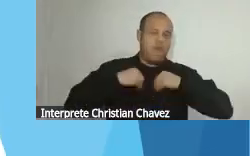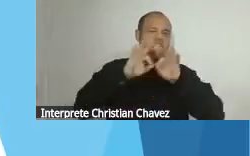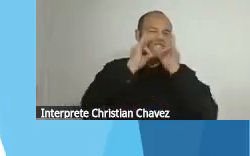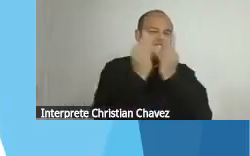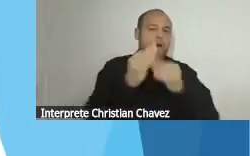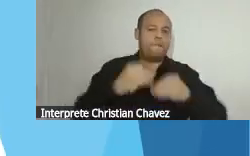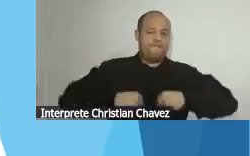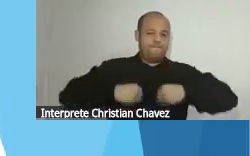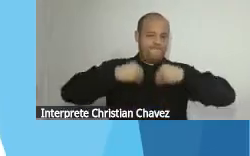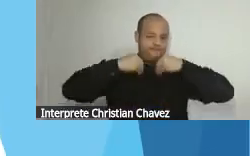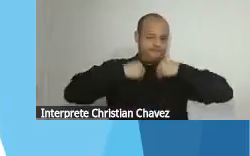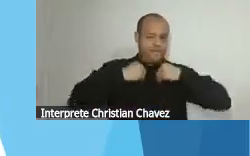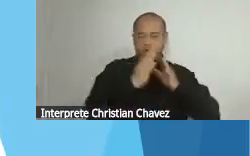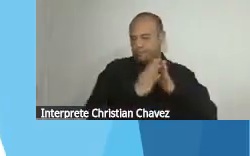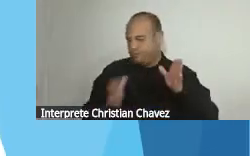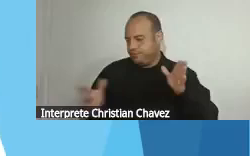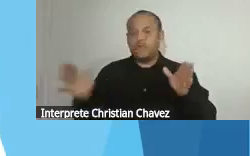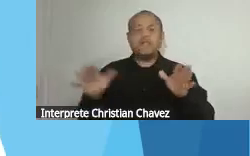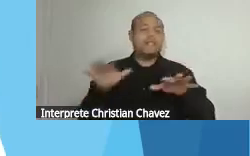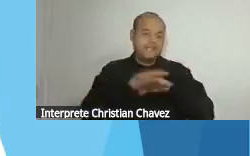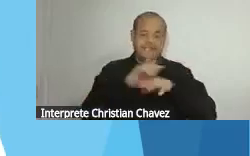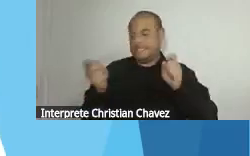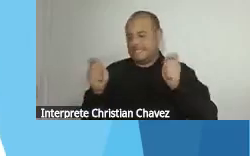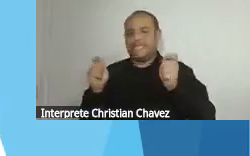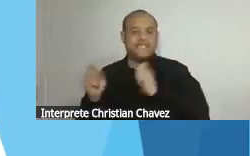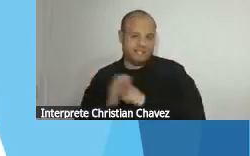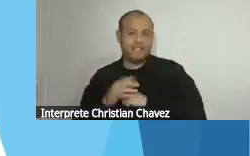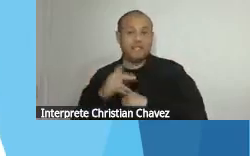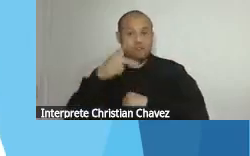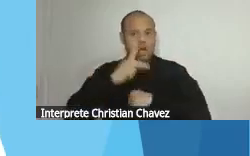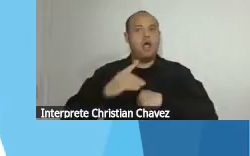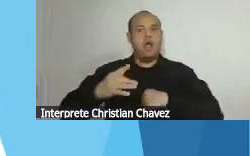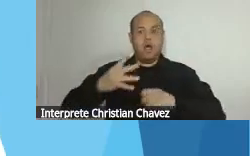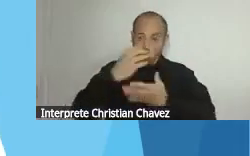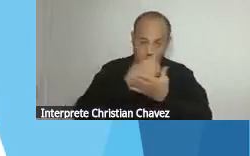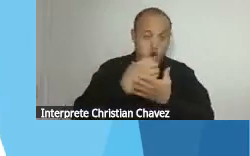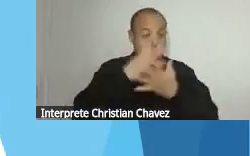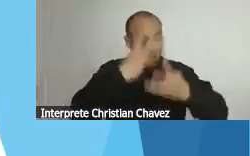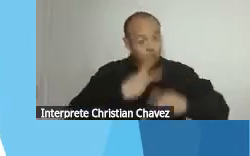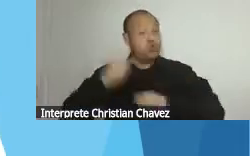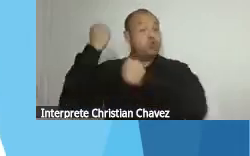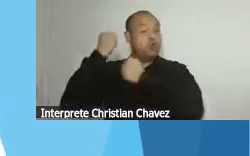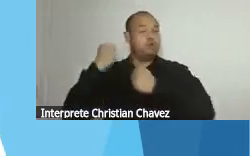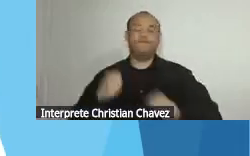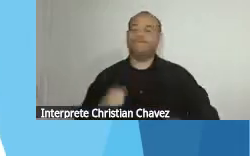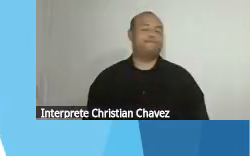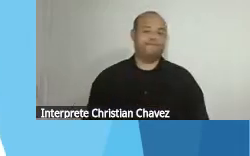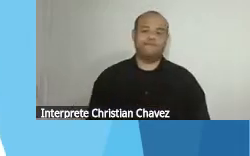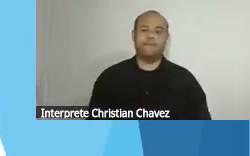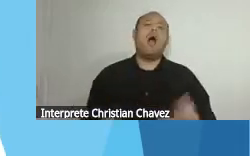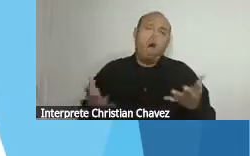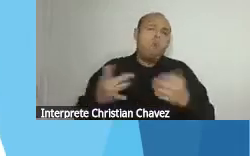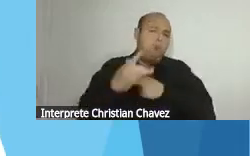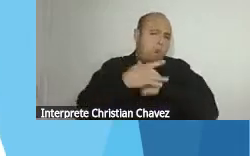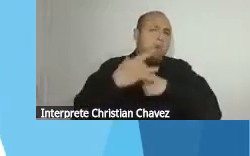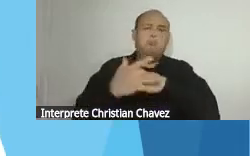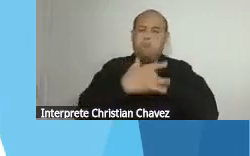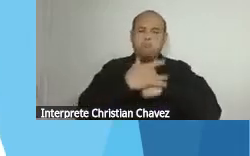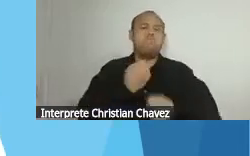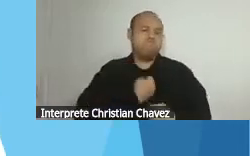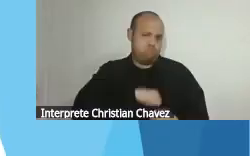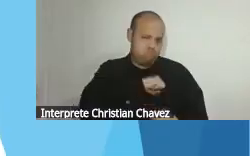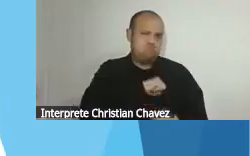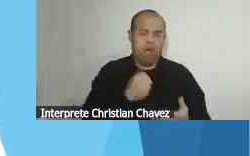glucosa. En sí, el nopal, pues sí, es un alimento que es muy nutritivo, pero no te va a curar, ¿sí? El nopal es una verdura que te